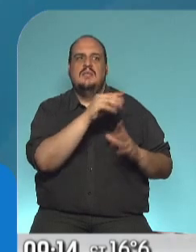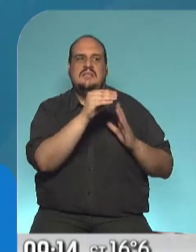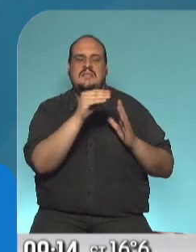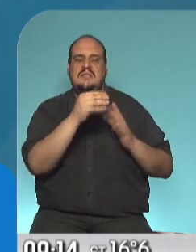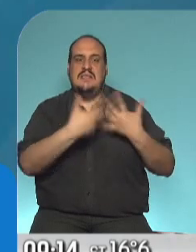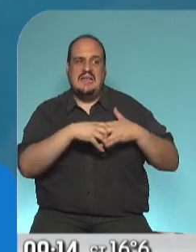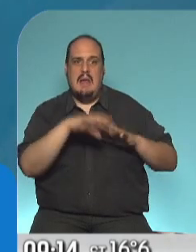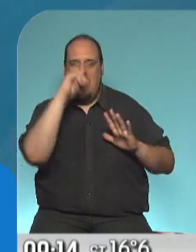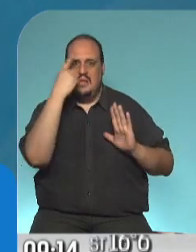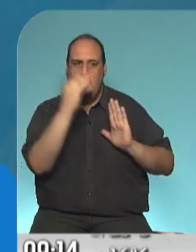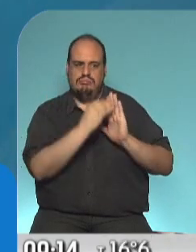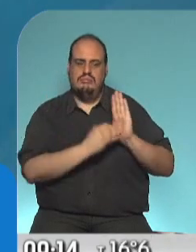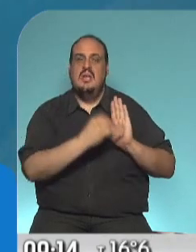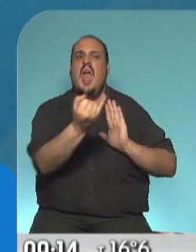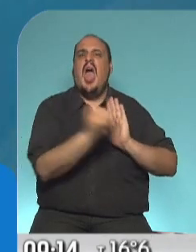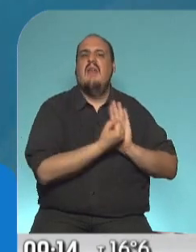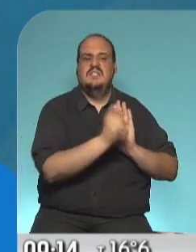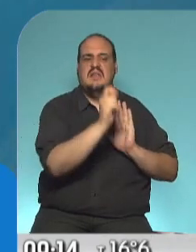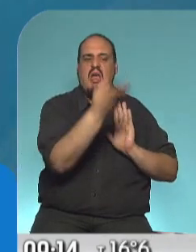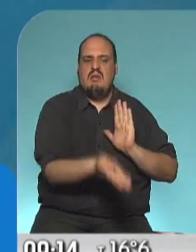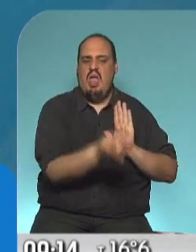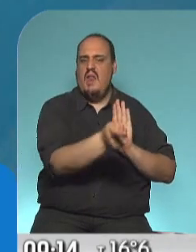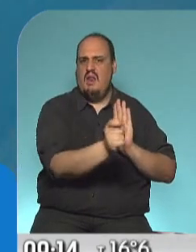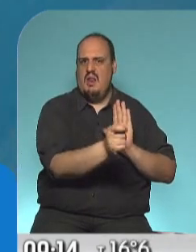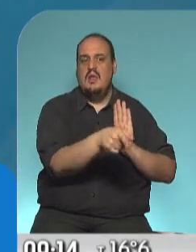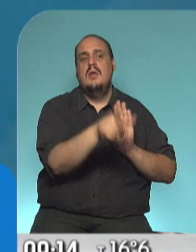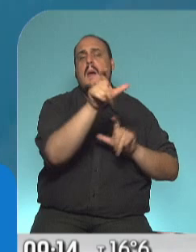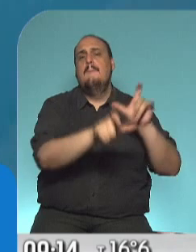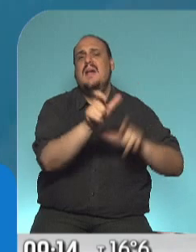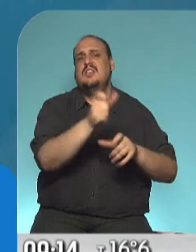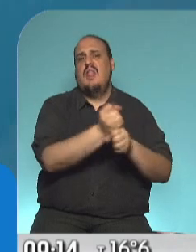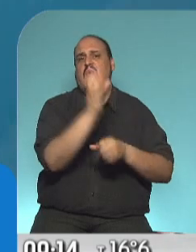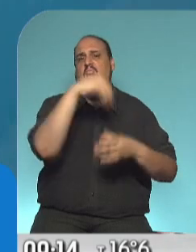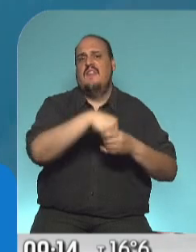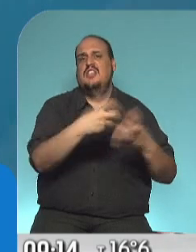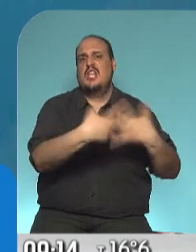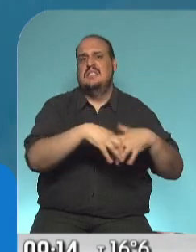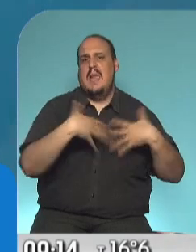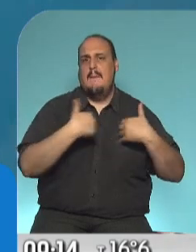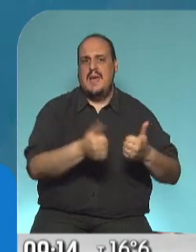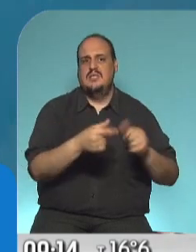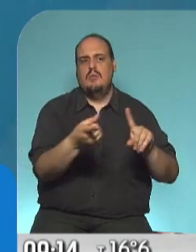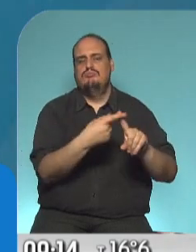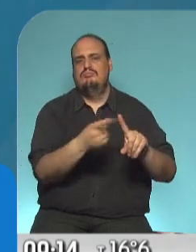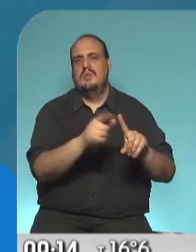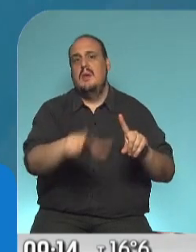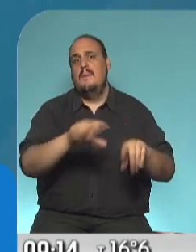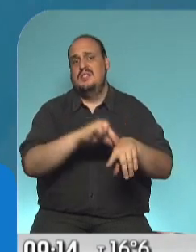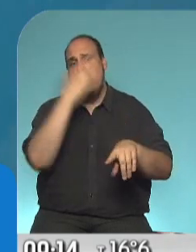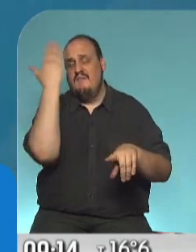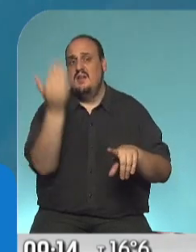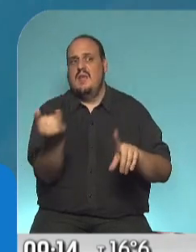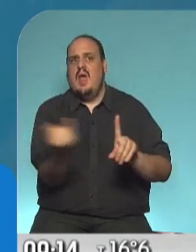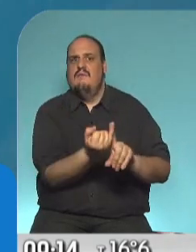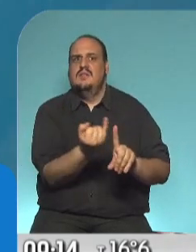quien hace esta notificación cualquiera de las personas del sistema de salud que está en contacto con una enfermedad notificación obligatoria